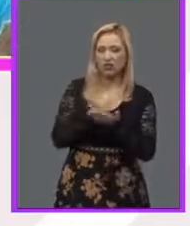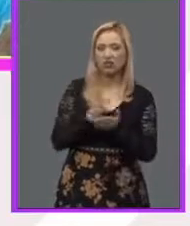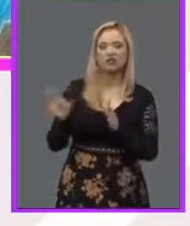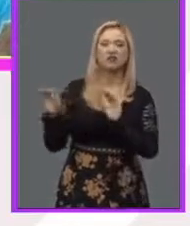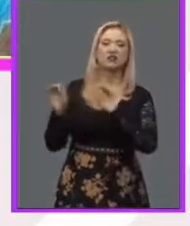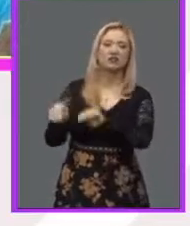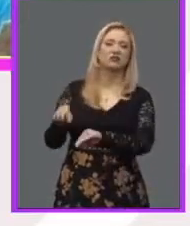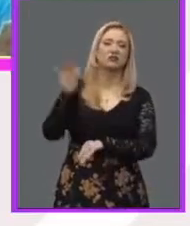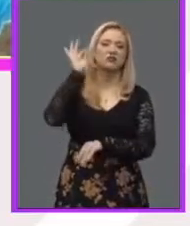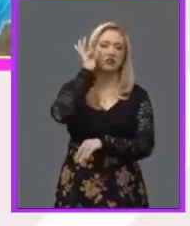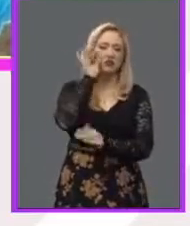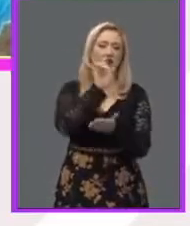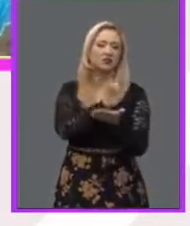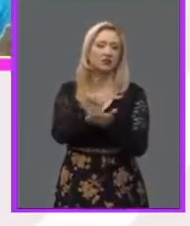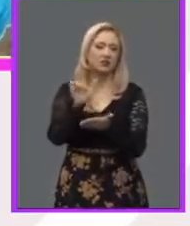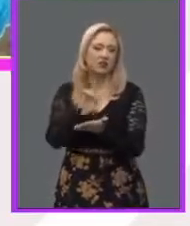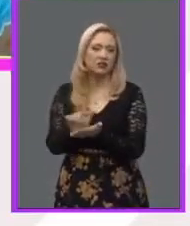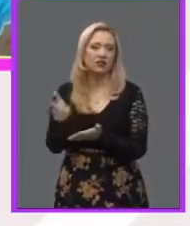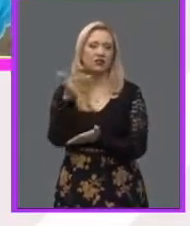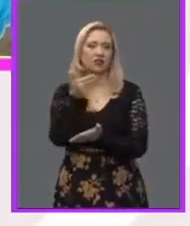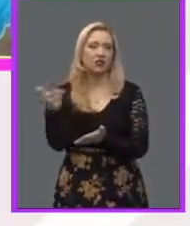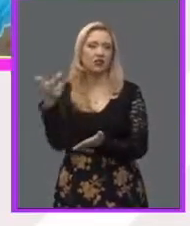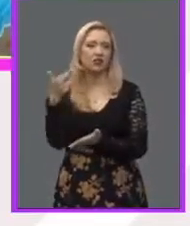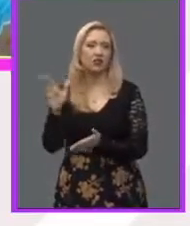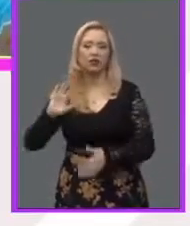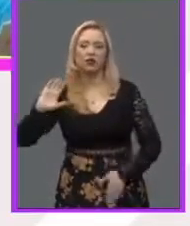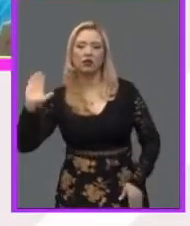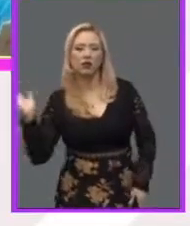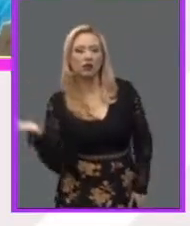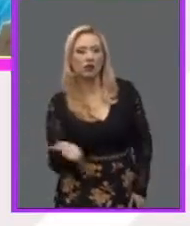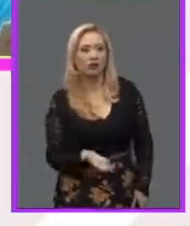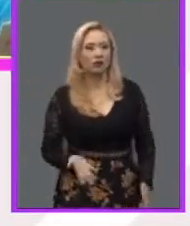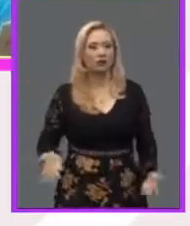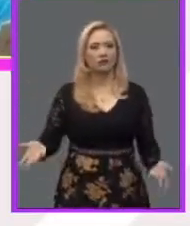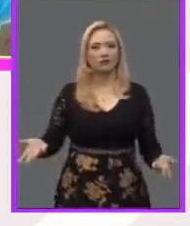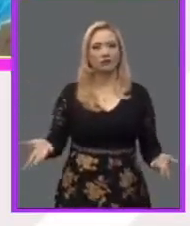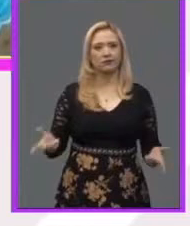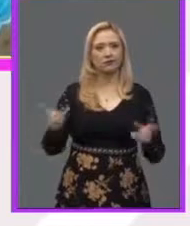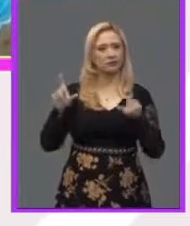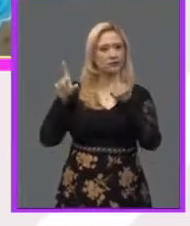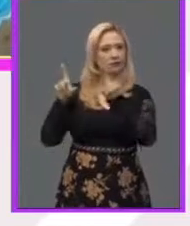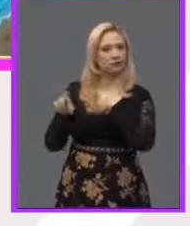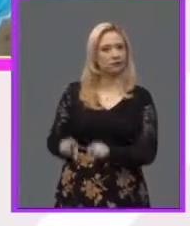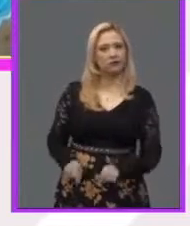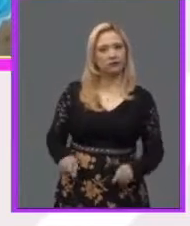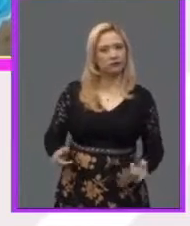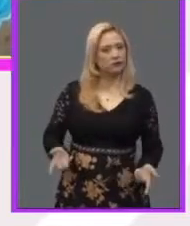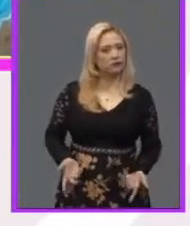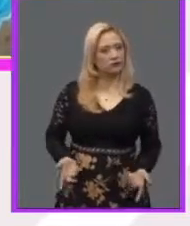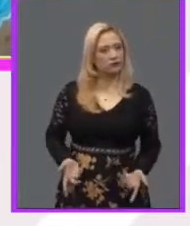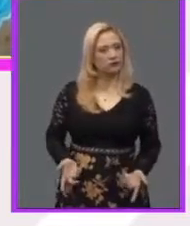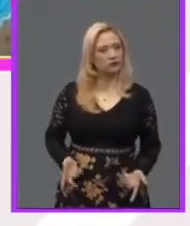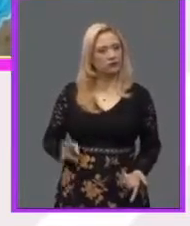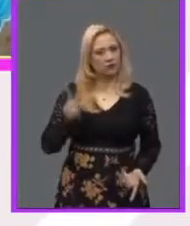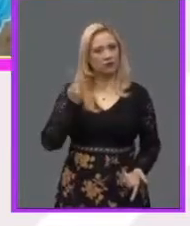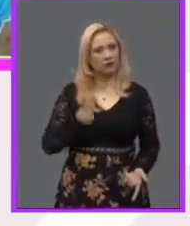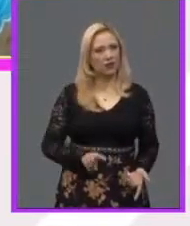incluso empieza a, pues, de manera muy vulgar a tener un total desinterés del